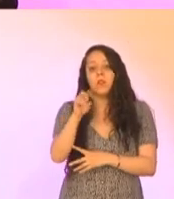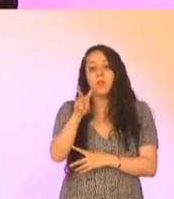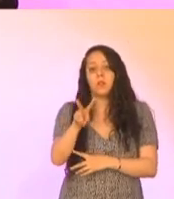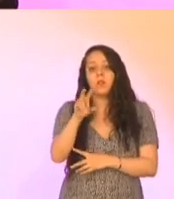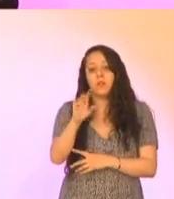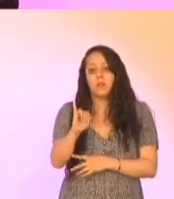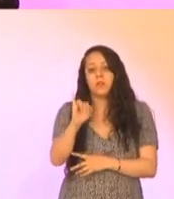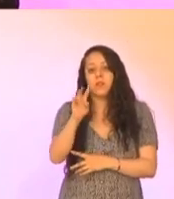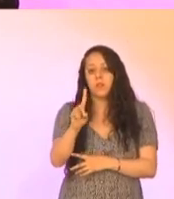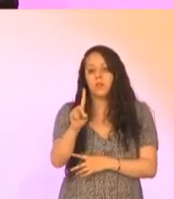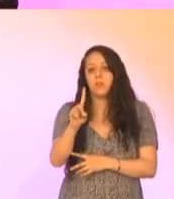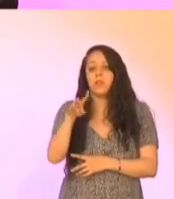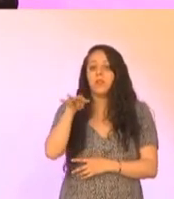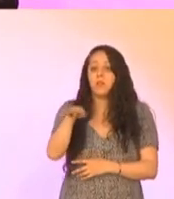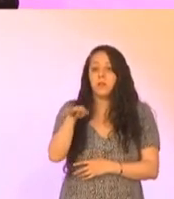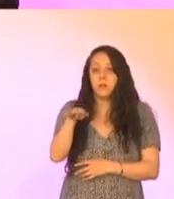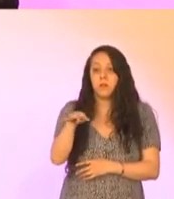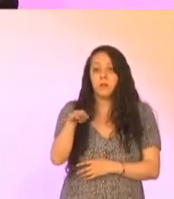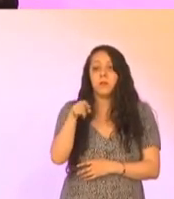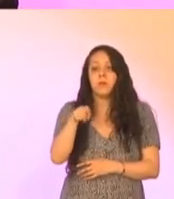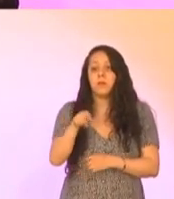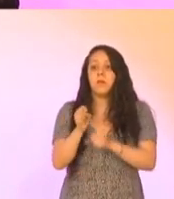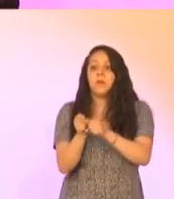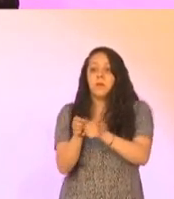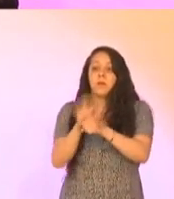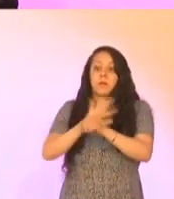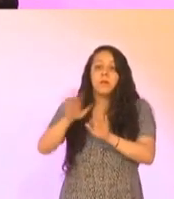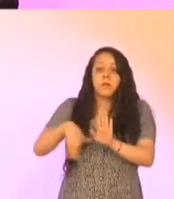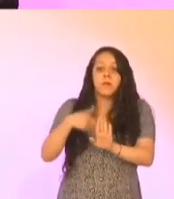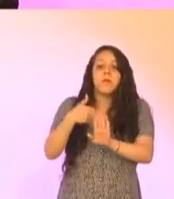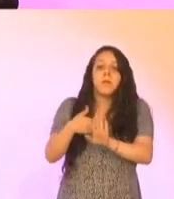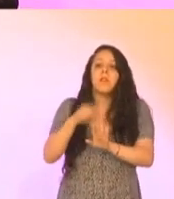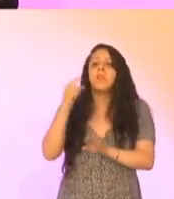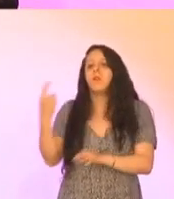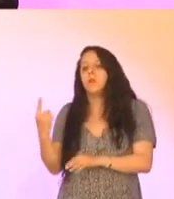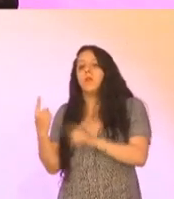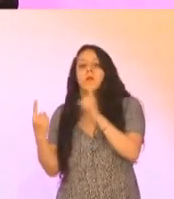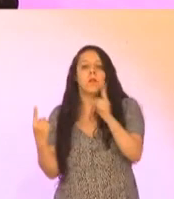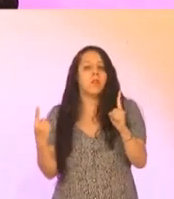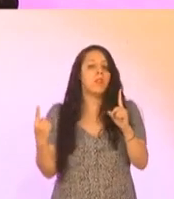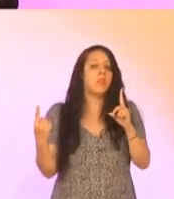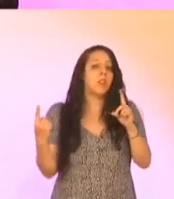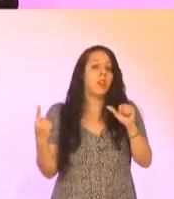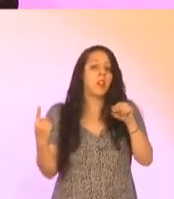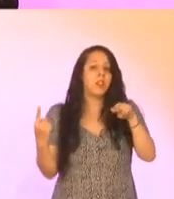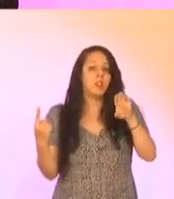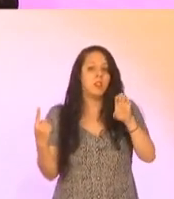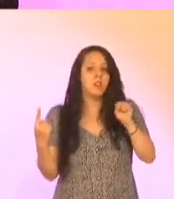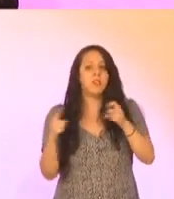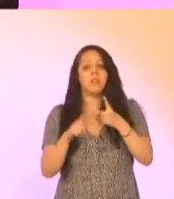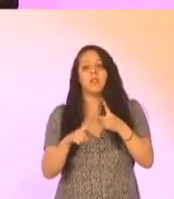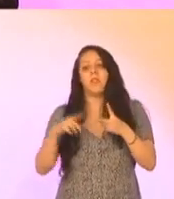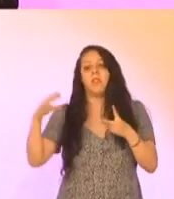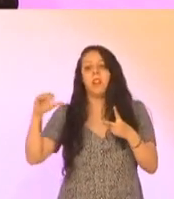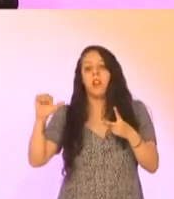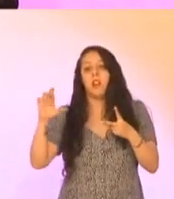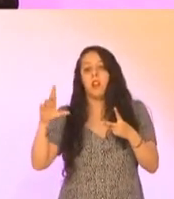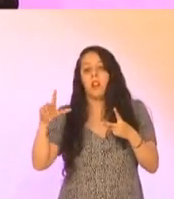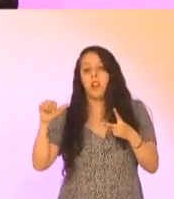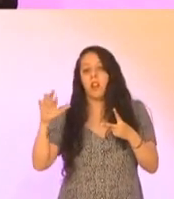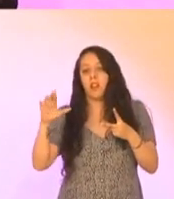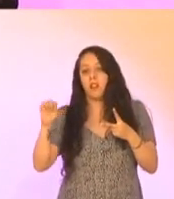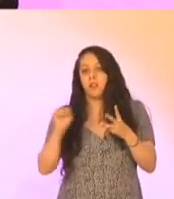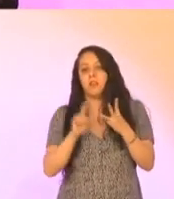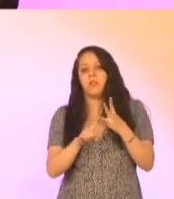contra la pandemia contaremos con la presencia de dan luz montaño beckmann cel cabrera y víctor santana brindemos